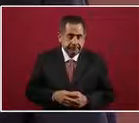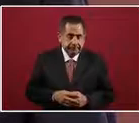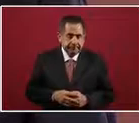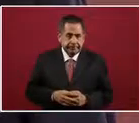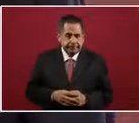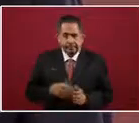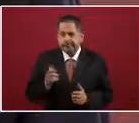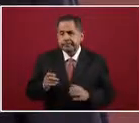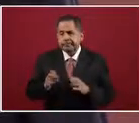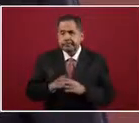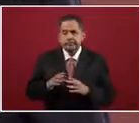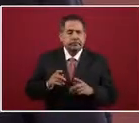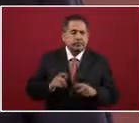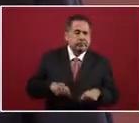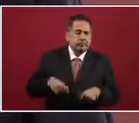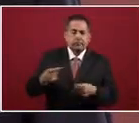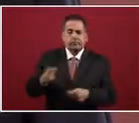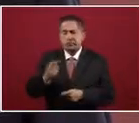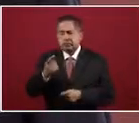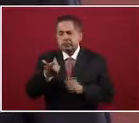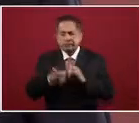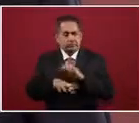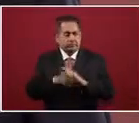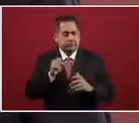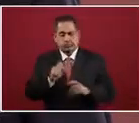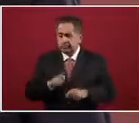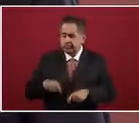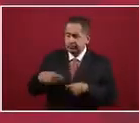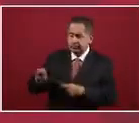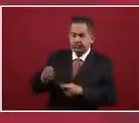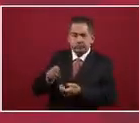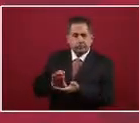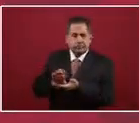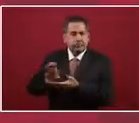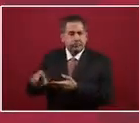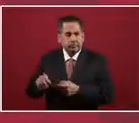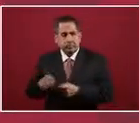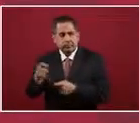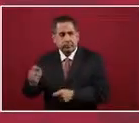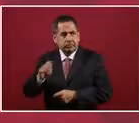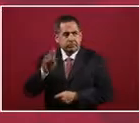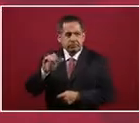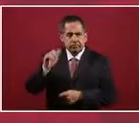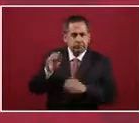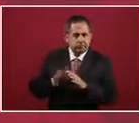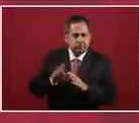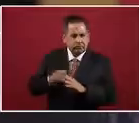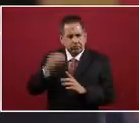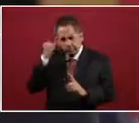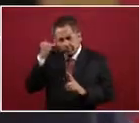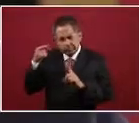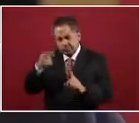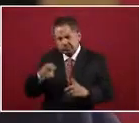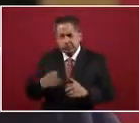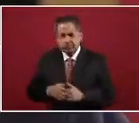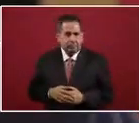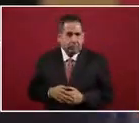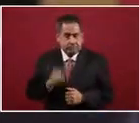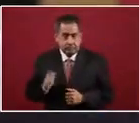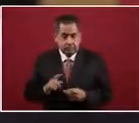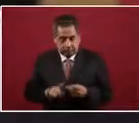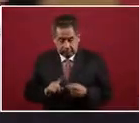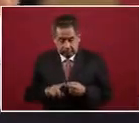Entonces, ¿cómo se otorgan las becas? ¿Bajo qué criterio? En lo que es educación